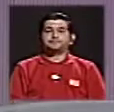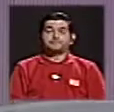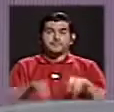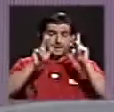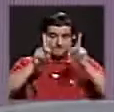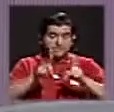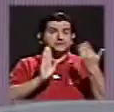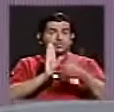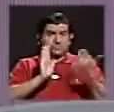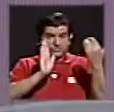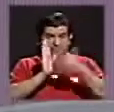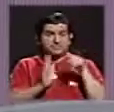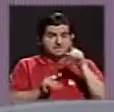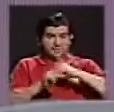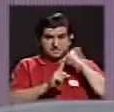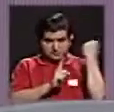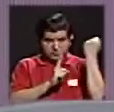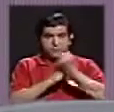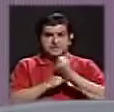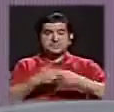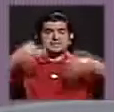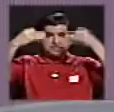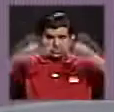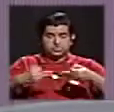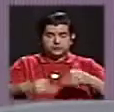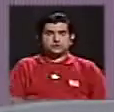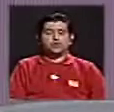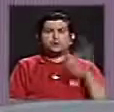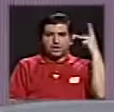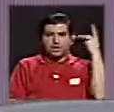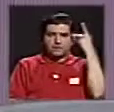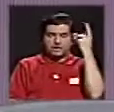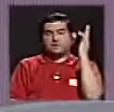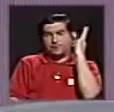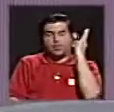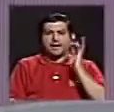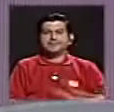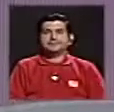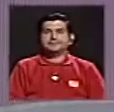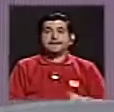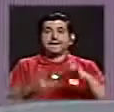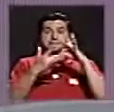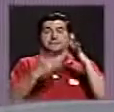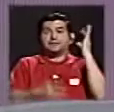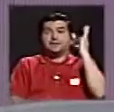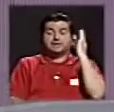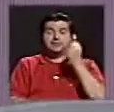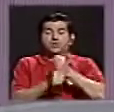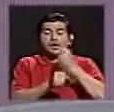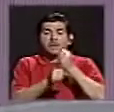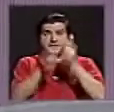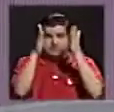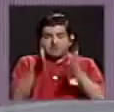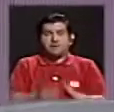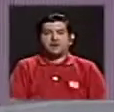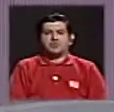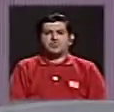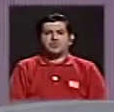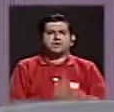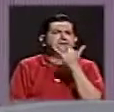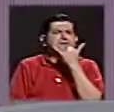quienes son afectadas por esas decisiones, por esas políticas, son las mujeres, especialmente las mujeres trabajadoras. Porque ¿qué